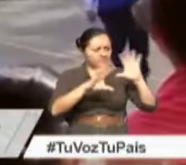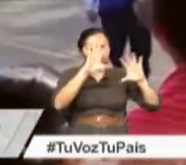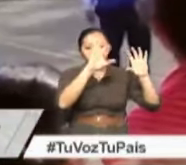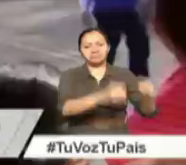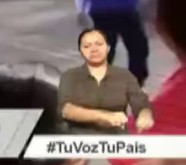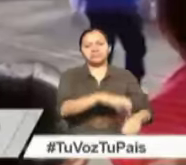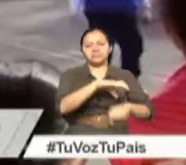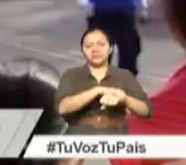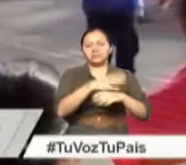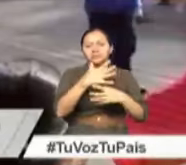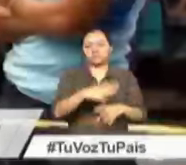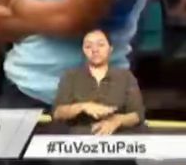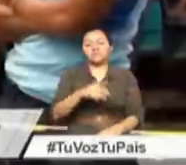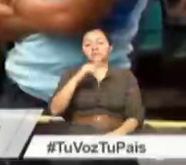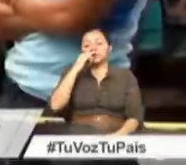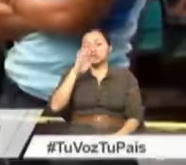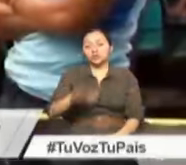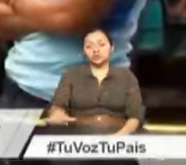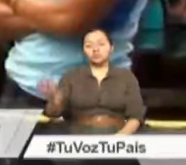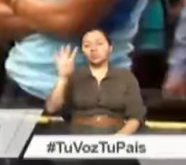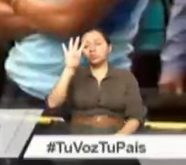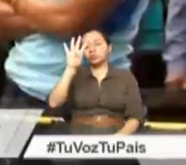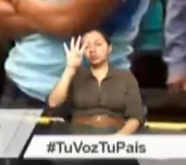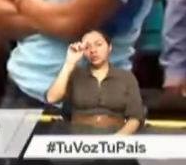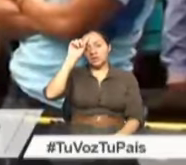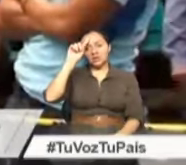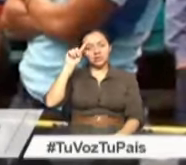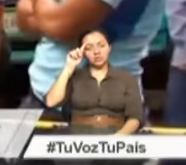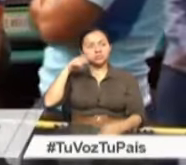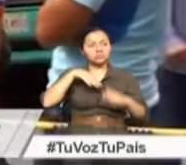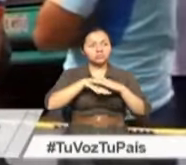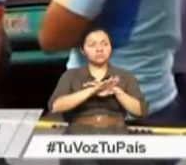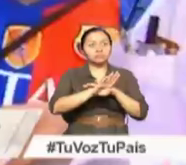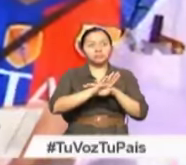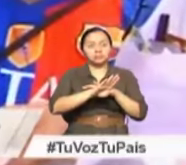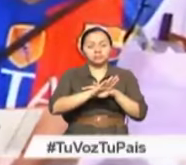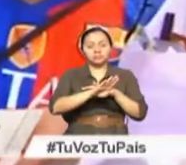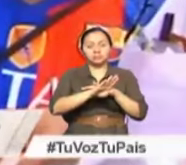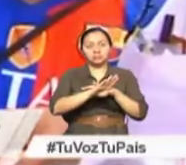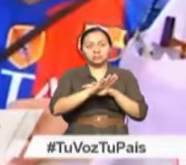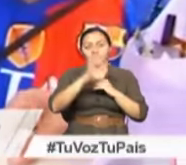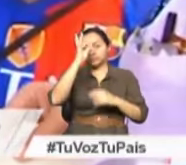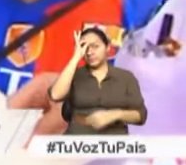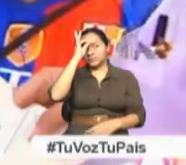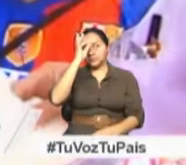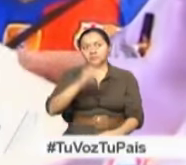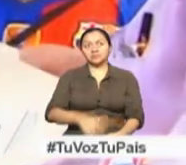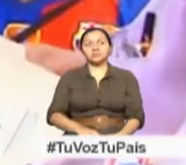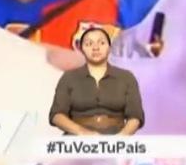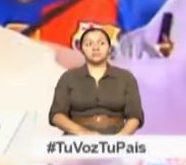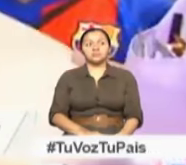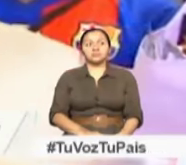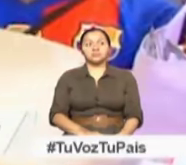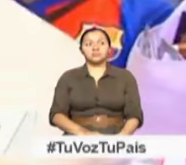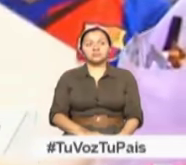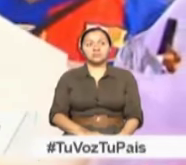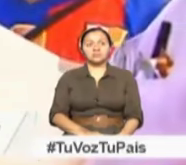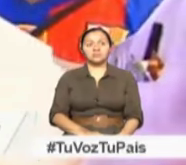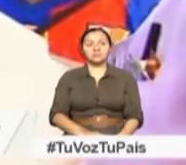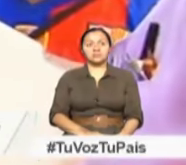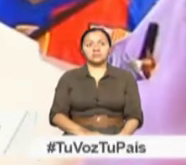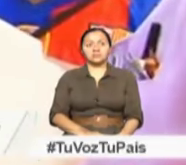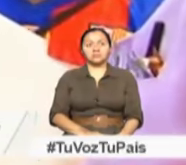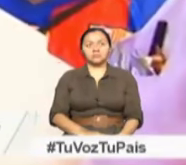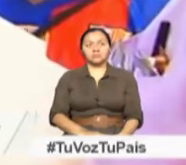cuatro menores de edad, permanecen ingresados en el Hospital Escuela Universitario de Tegucigalpa. ¿Cómo se llama él? Confilio. No, no